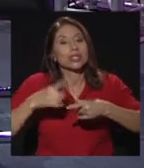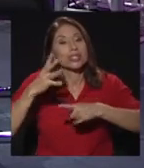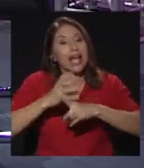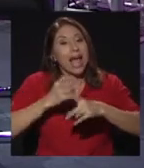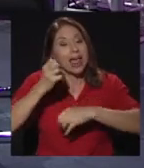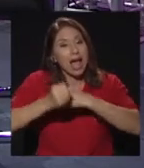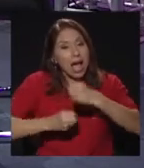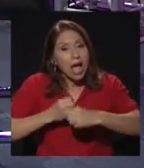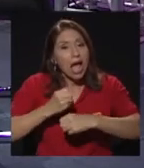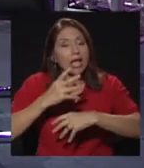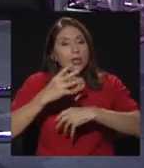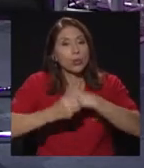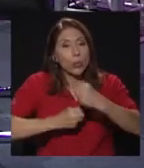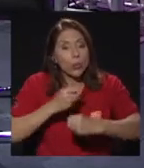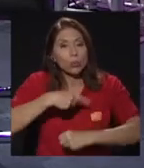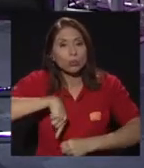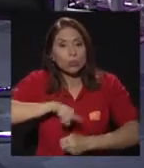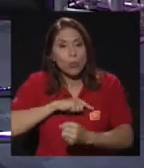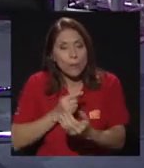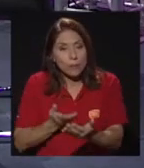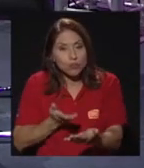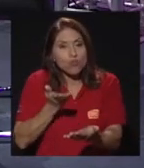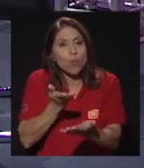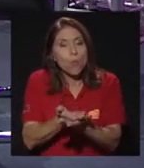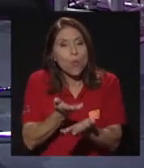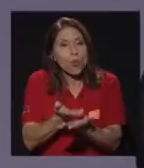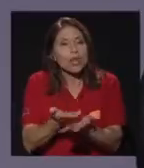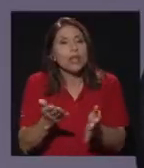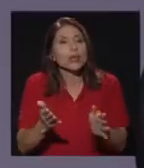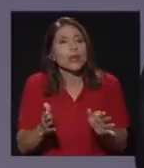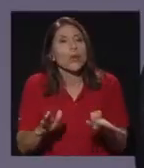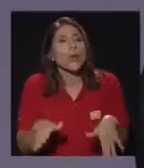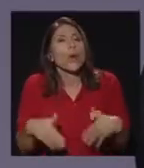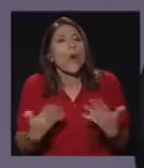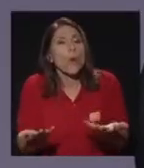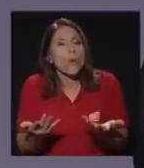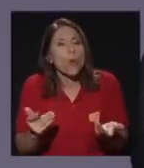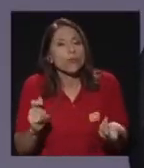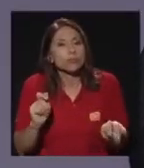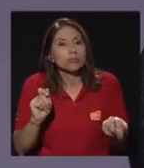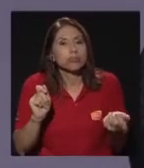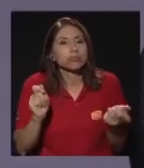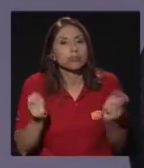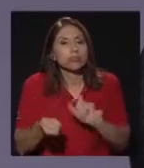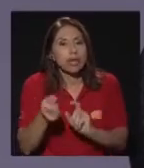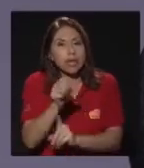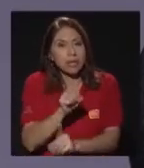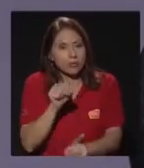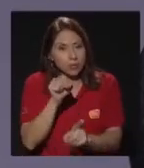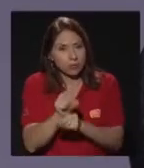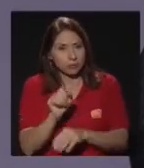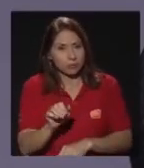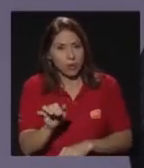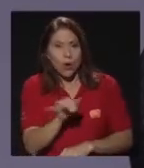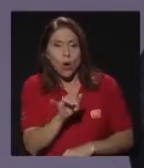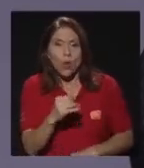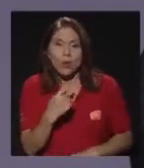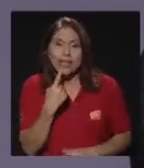vamos proponiendo cómo ir transformando la situación, cómo ir